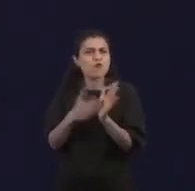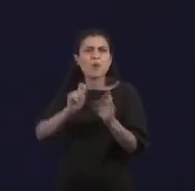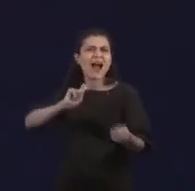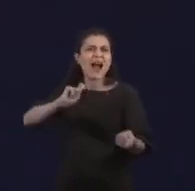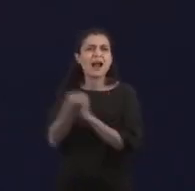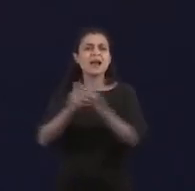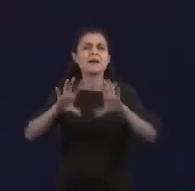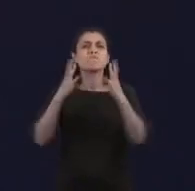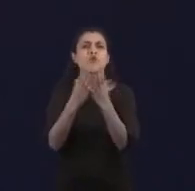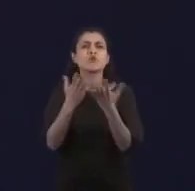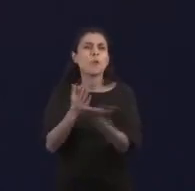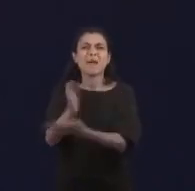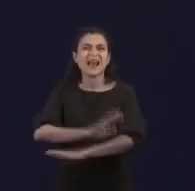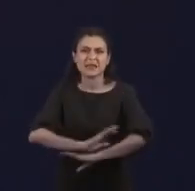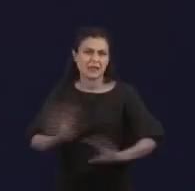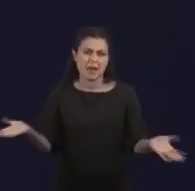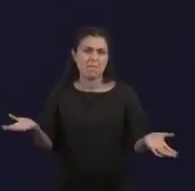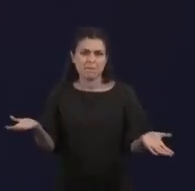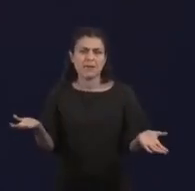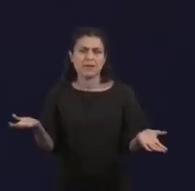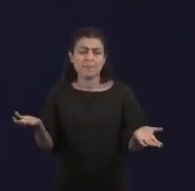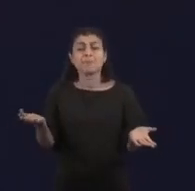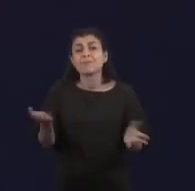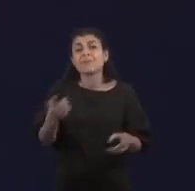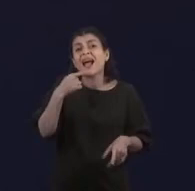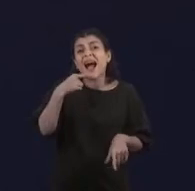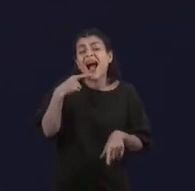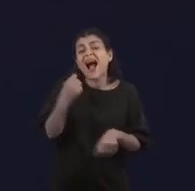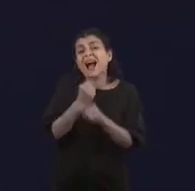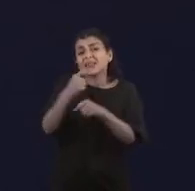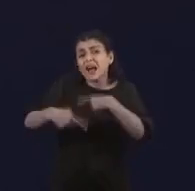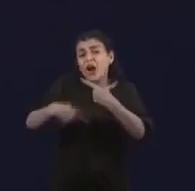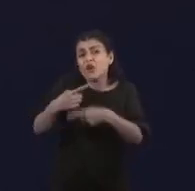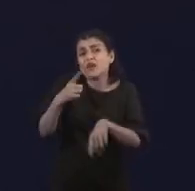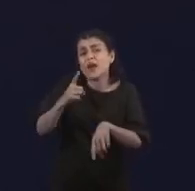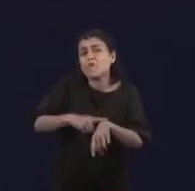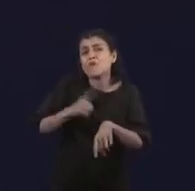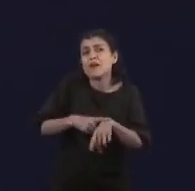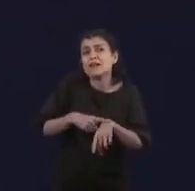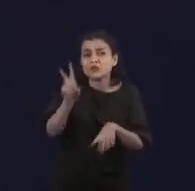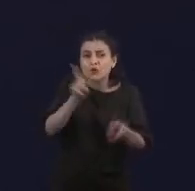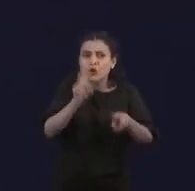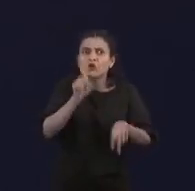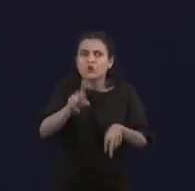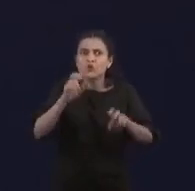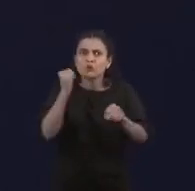Porque entendemos que, más allá del resultado de lo que están haciendo, que me encantaría conocerlo,